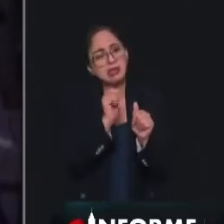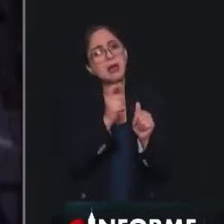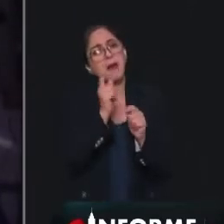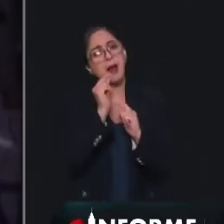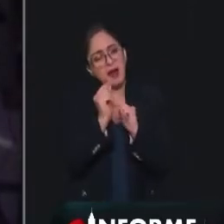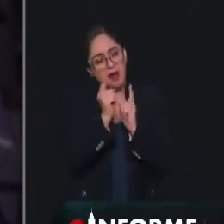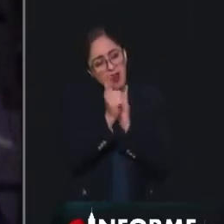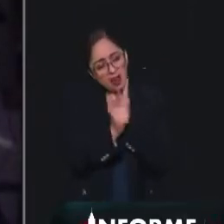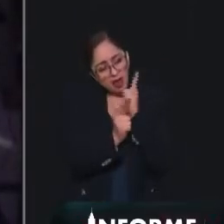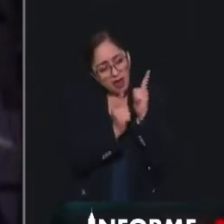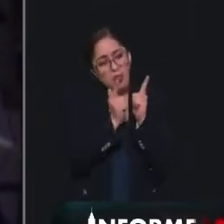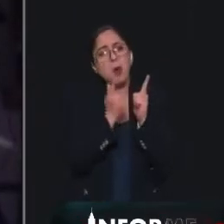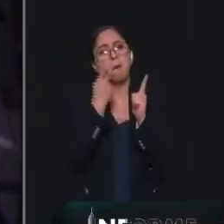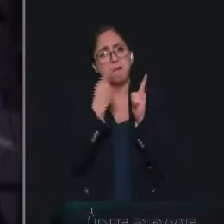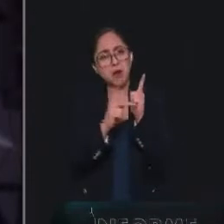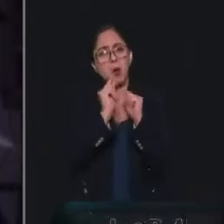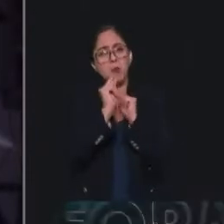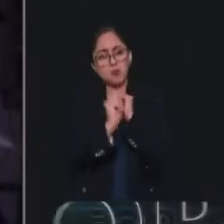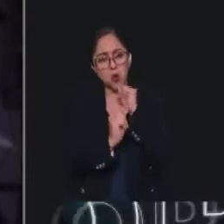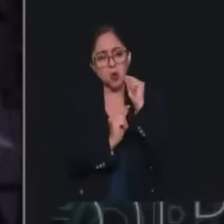pero que existe, que va avanzando,